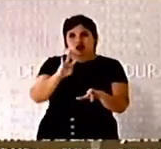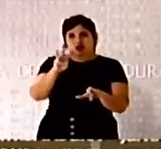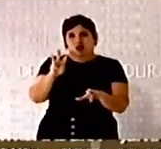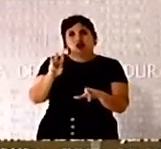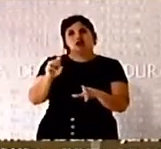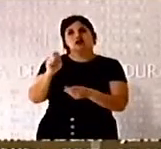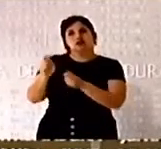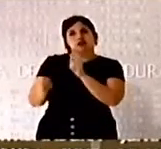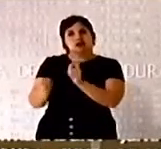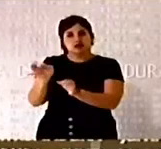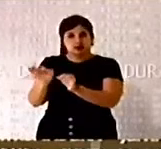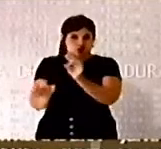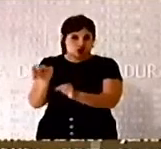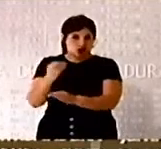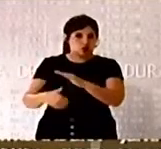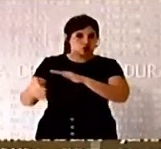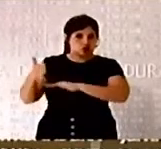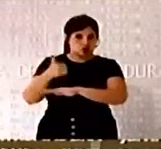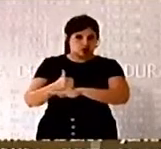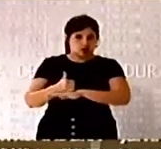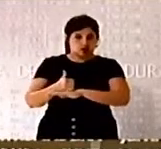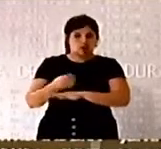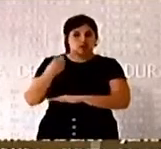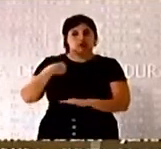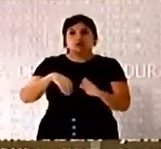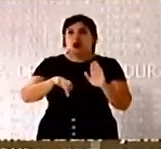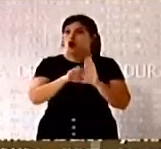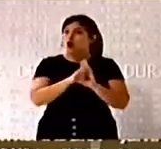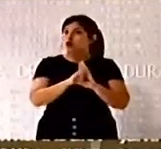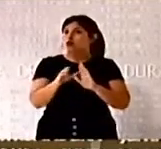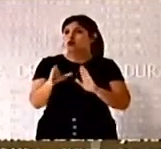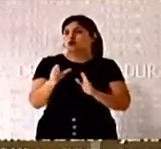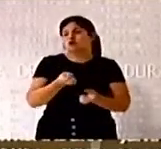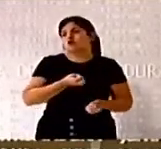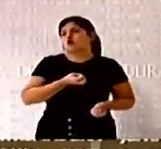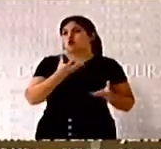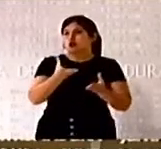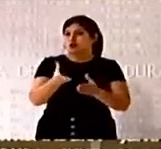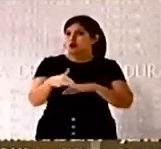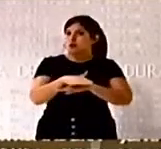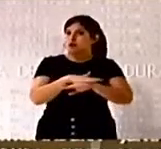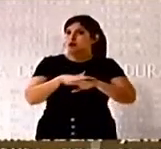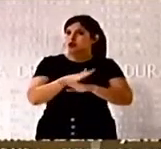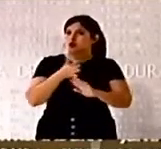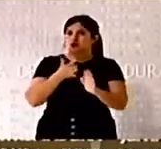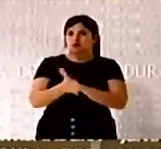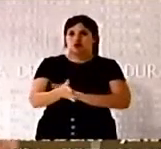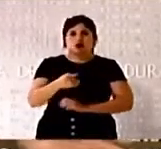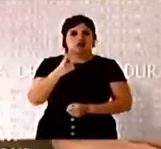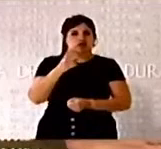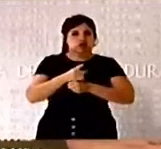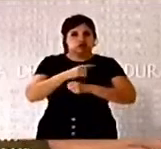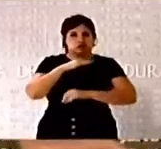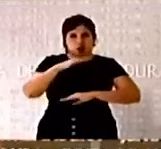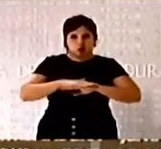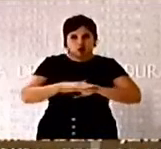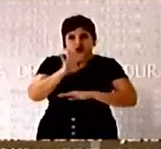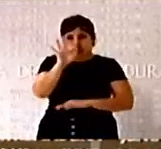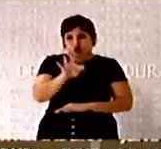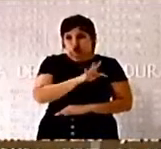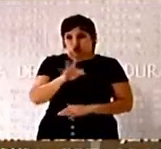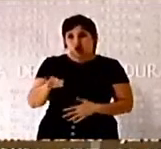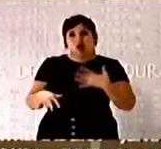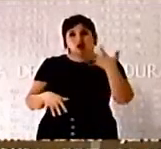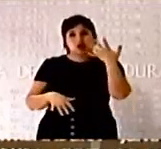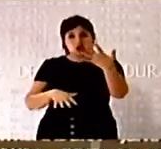Supremo, que las órdenes comunicadas del Ministerio son de obligado cumplimiento. Hay 5 órdenes comunicadas que están